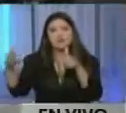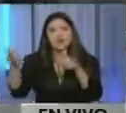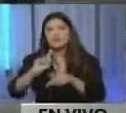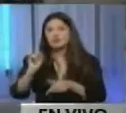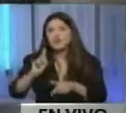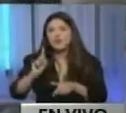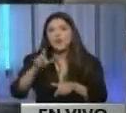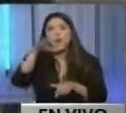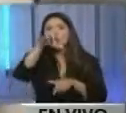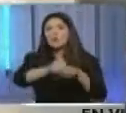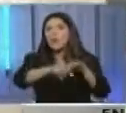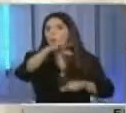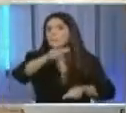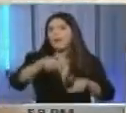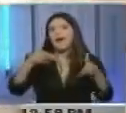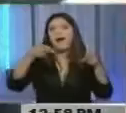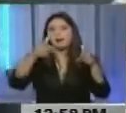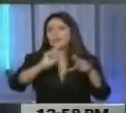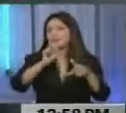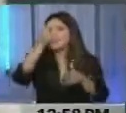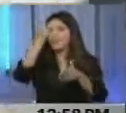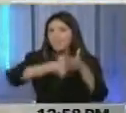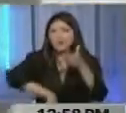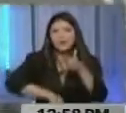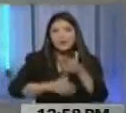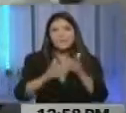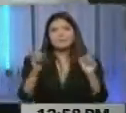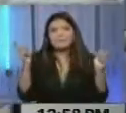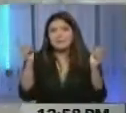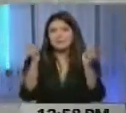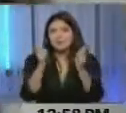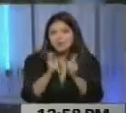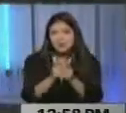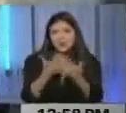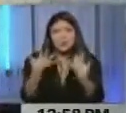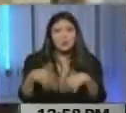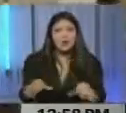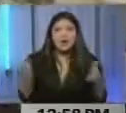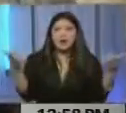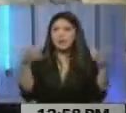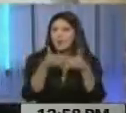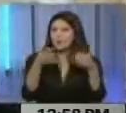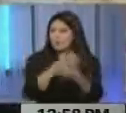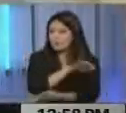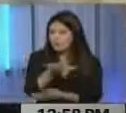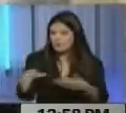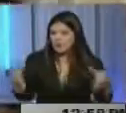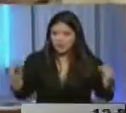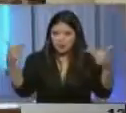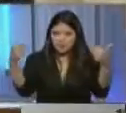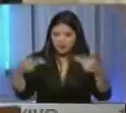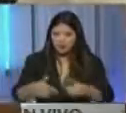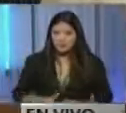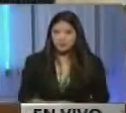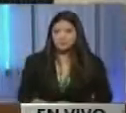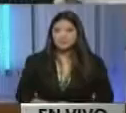de la compra de armas para reducir la magnitud del conflicto armado.